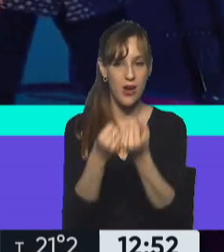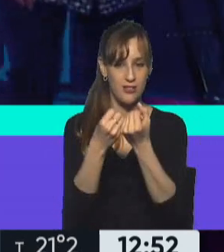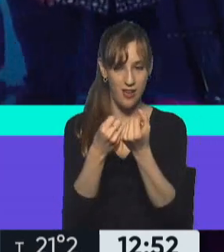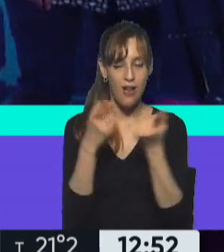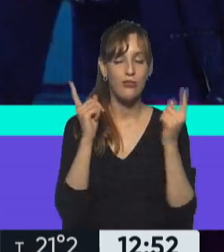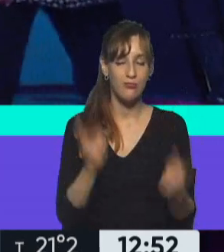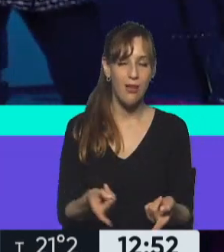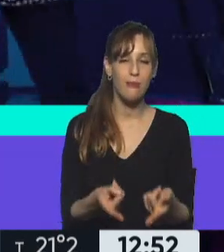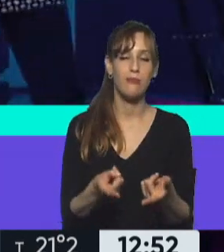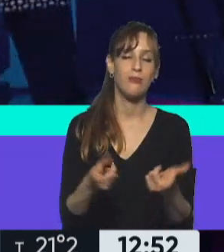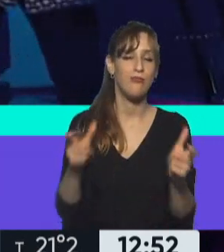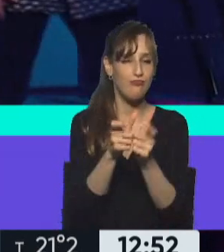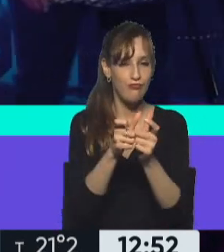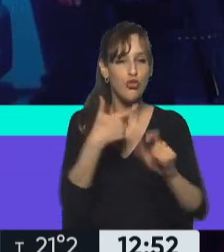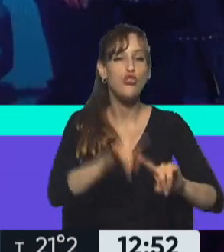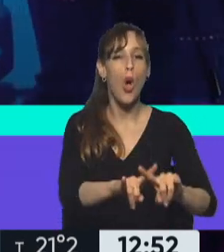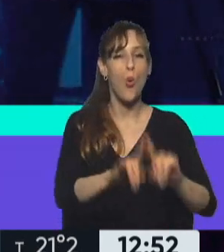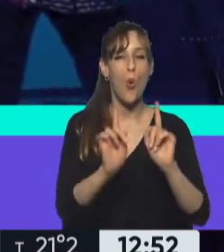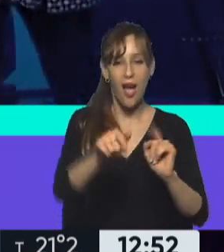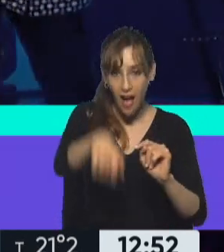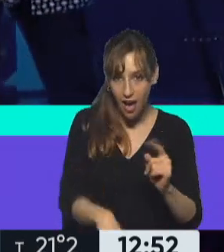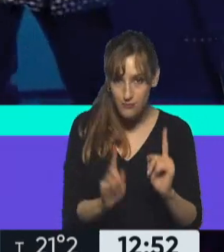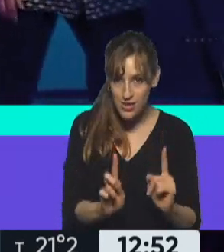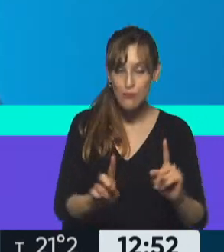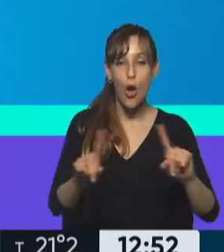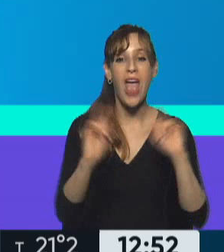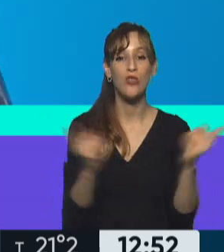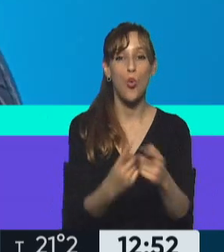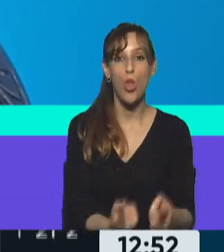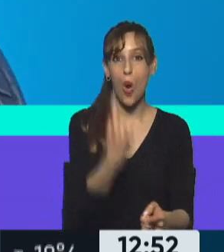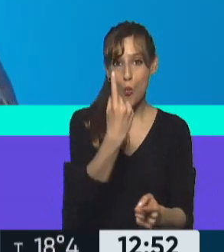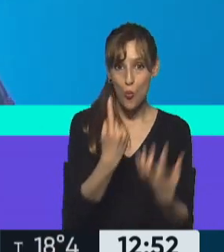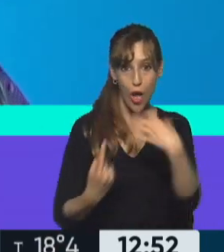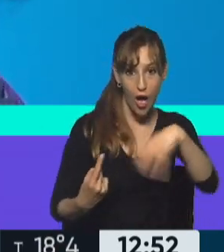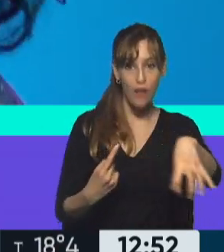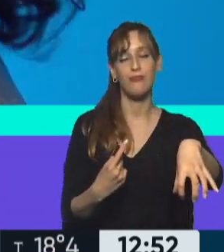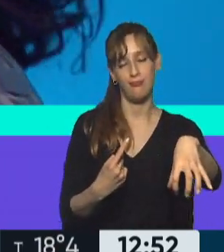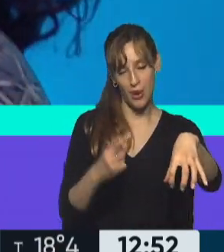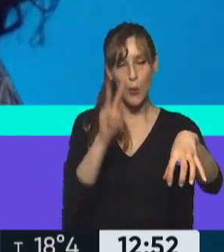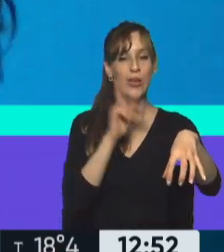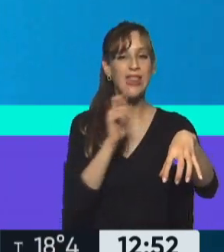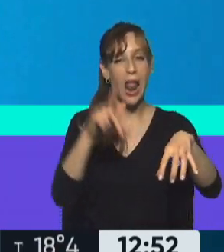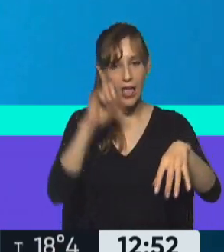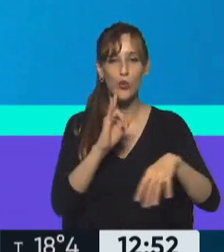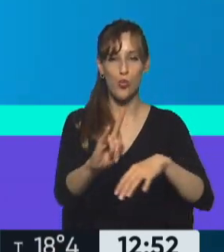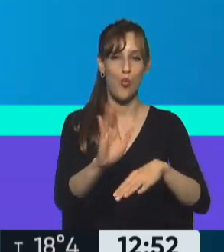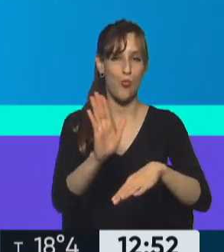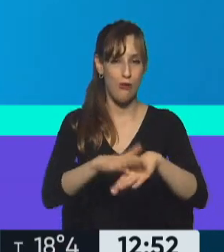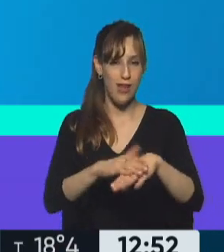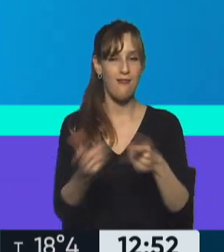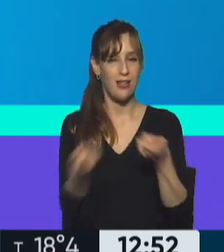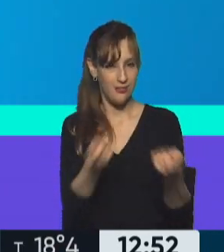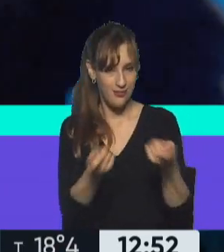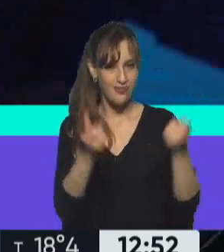será transmitido en vivo desde el estudio bulo con la dirección nada más y nada menos que delito y la participación de varios artistas